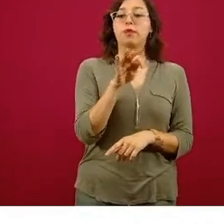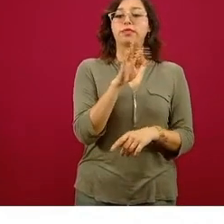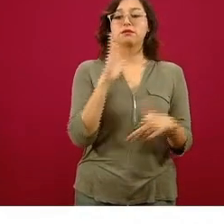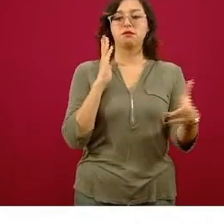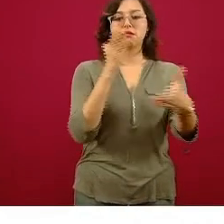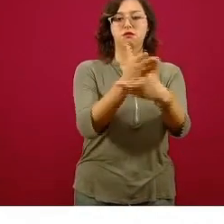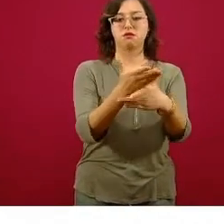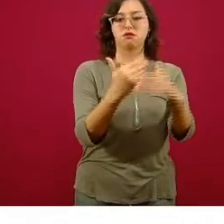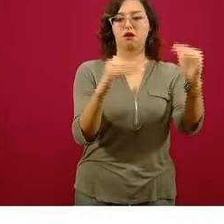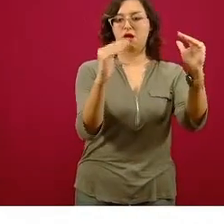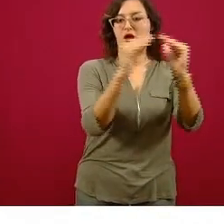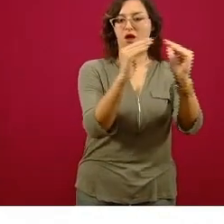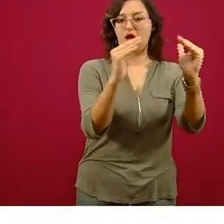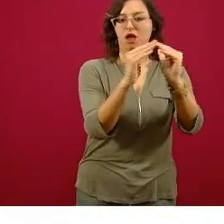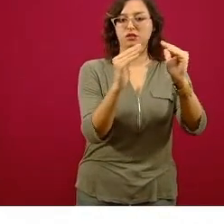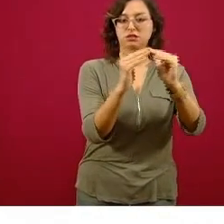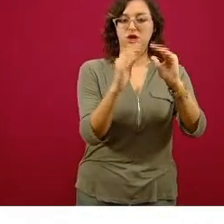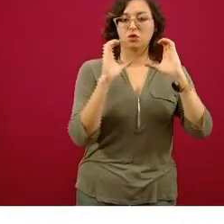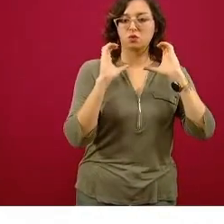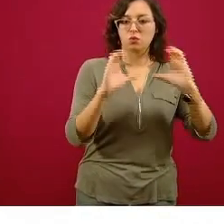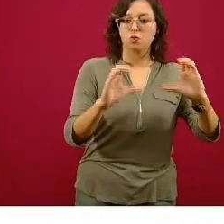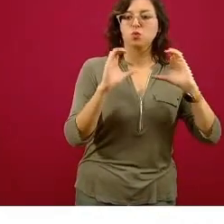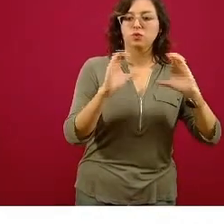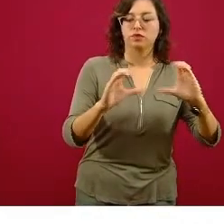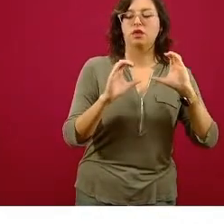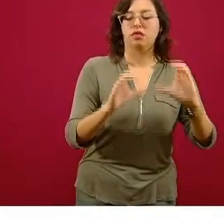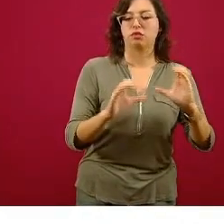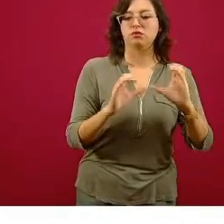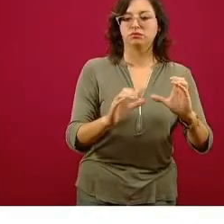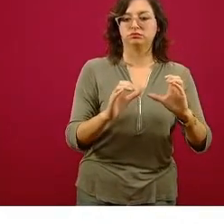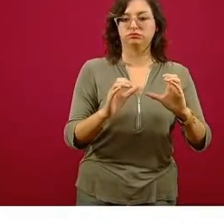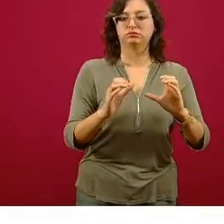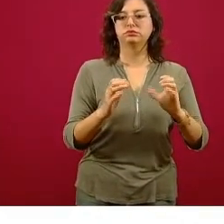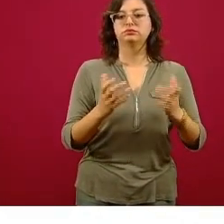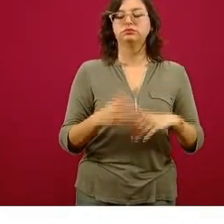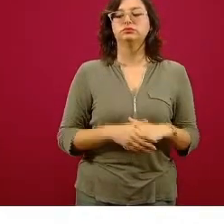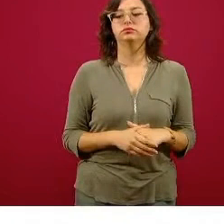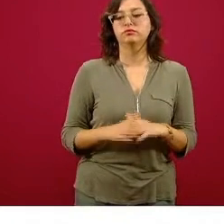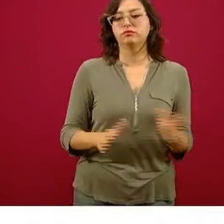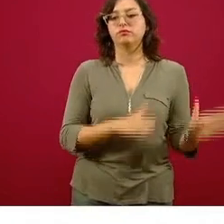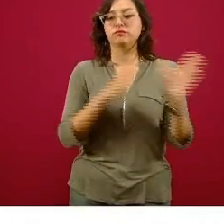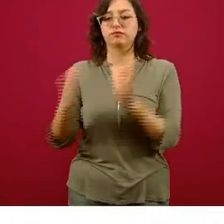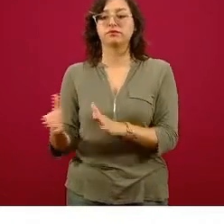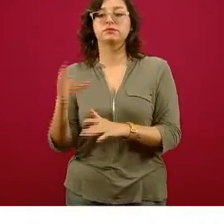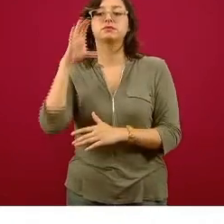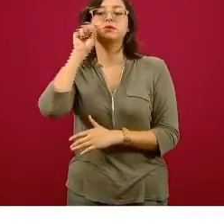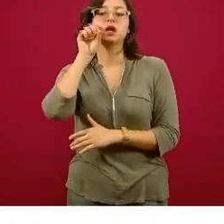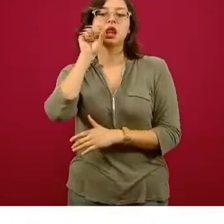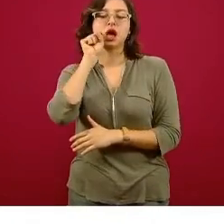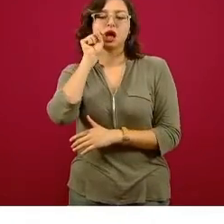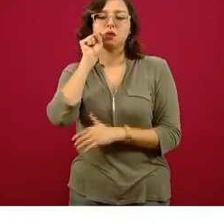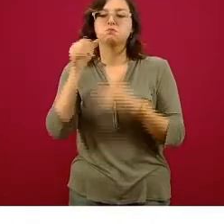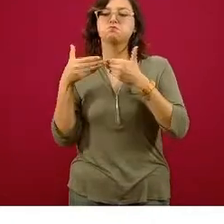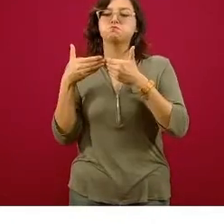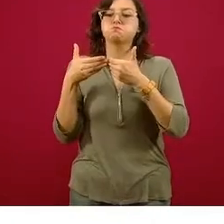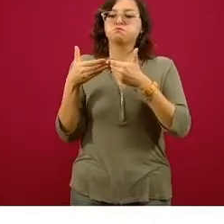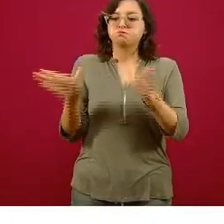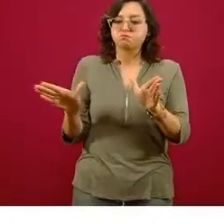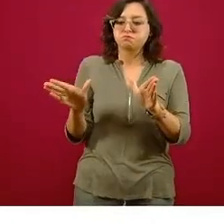domicilio con medidas de prevención sanitaria. Y en naranja pueden ya abrir